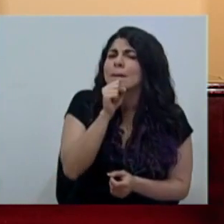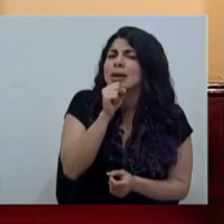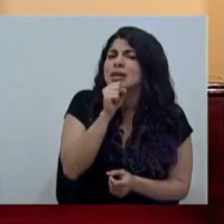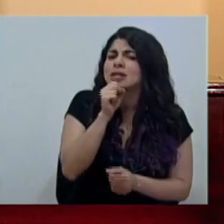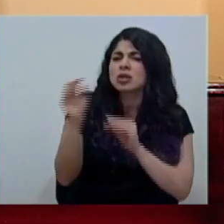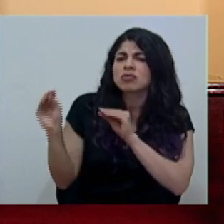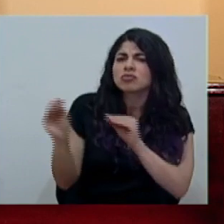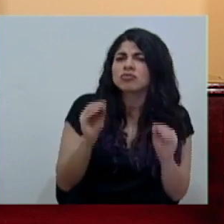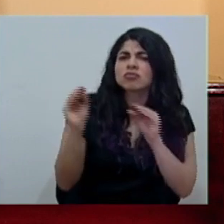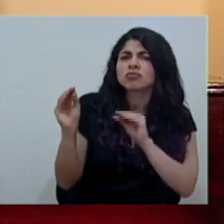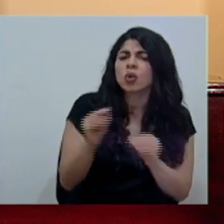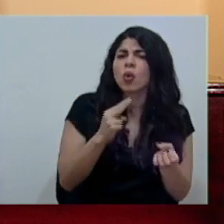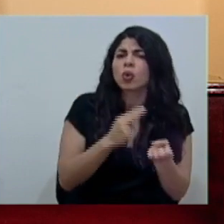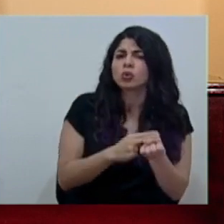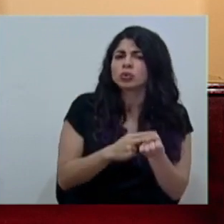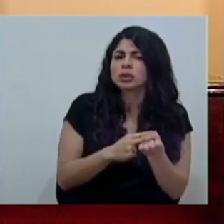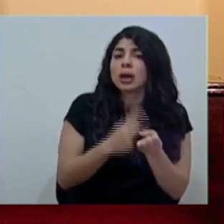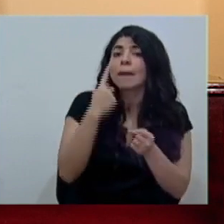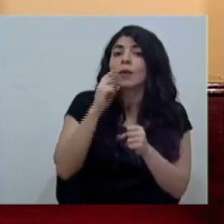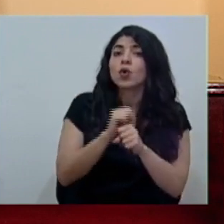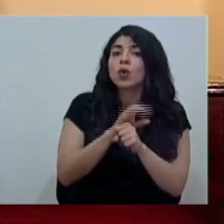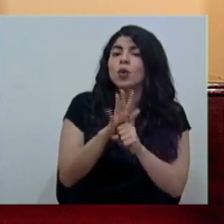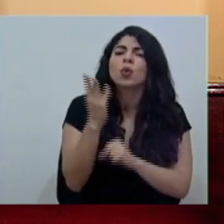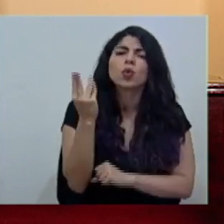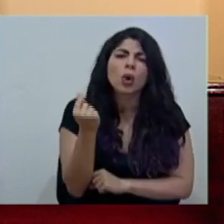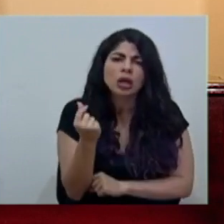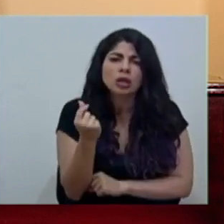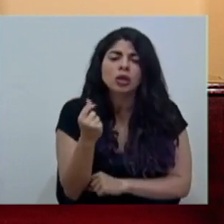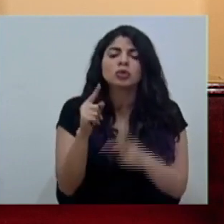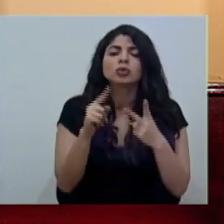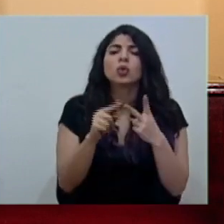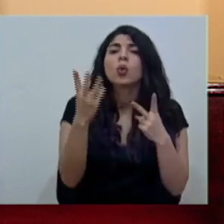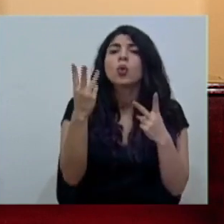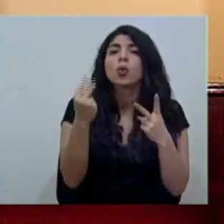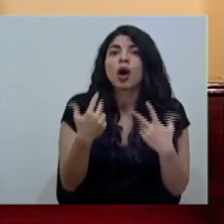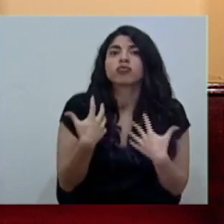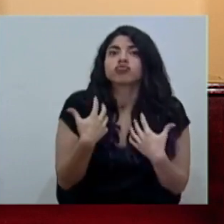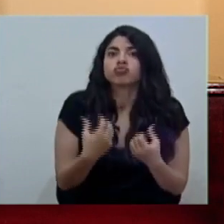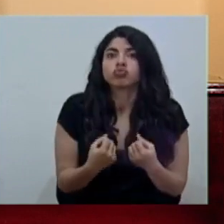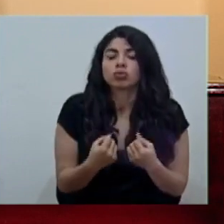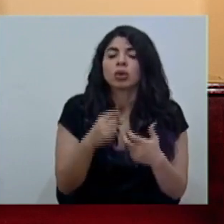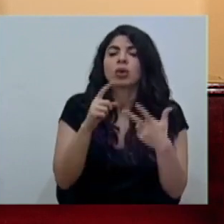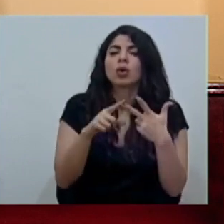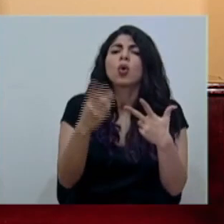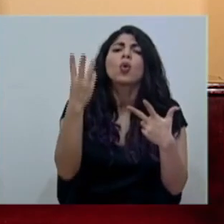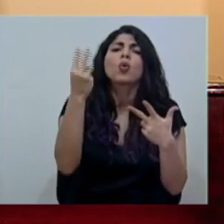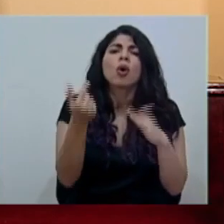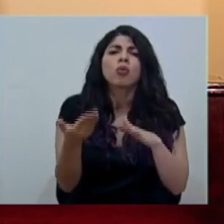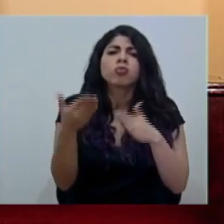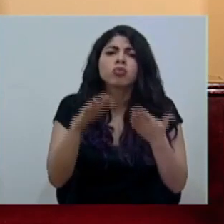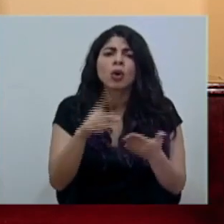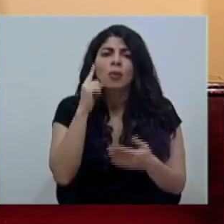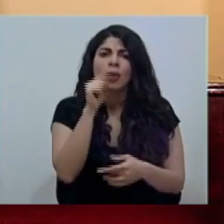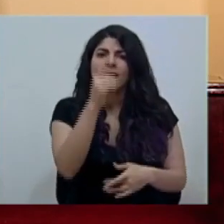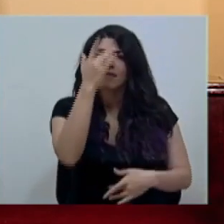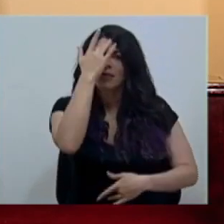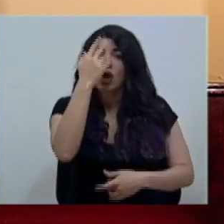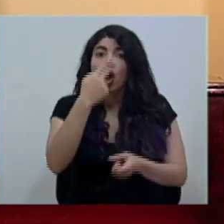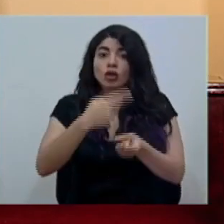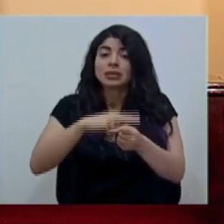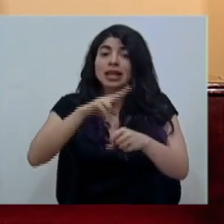hospitalizados, se tiene el dato por COVID-19, cuántos se han recuperado y fallecido a causa de esta enfermedad en el Hospital